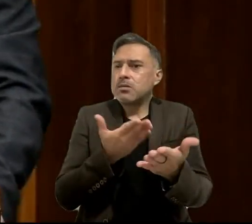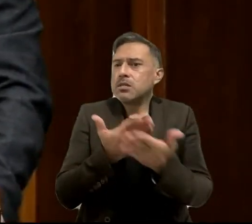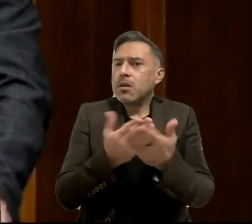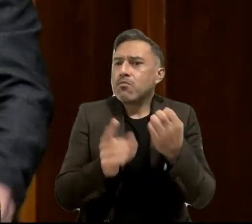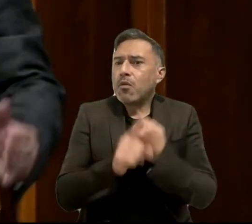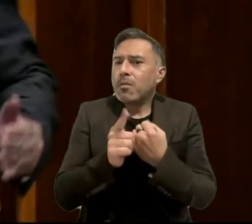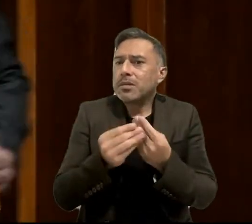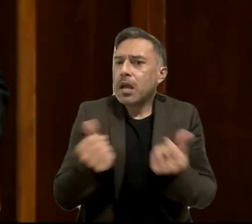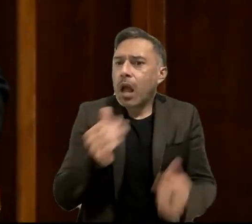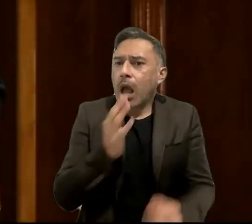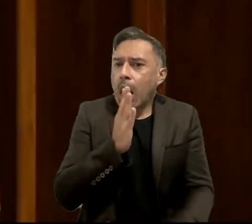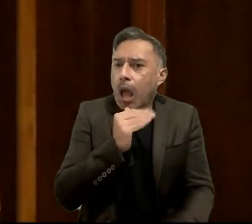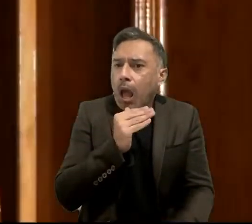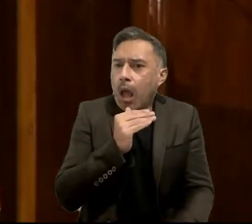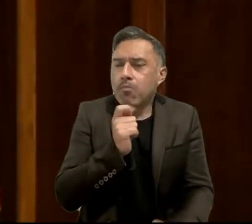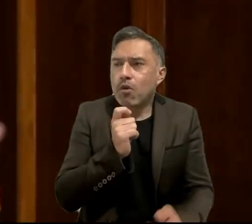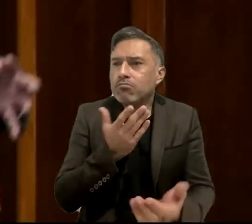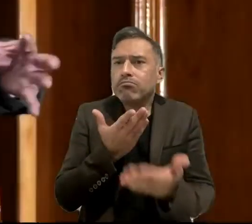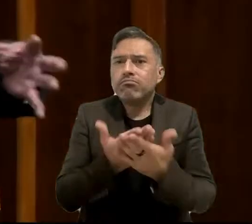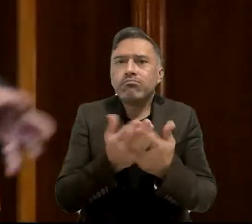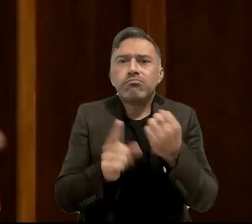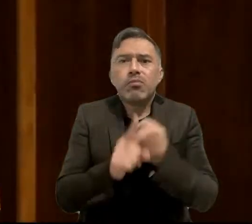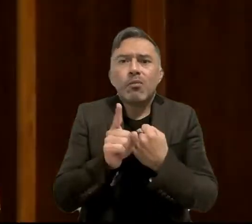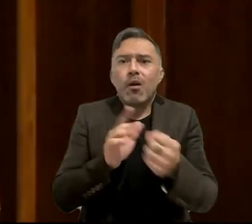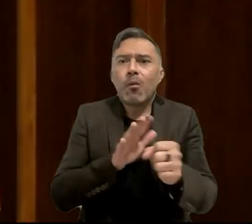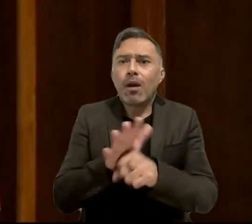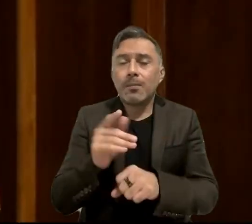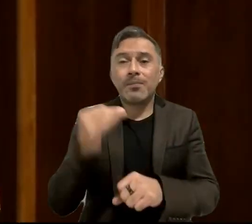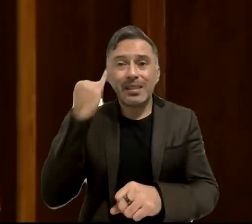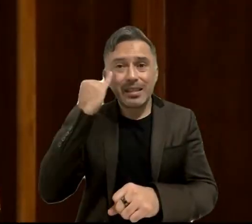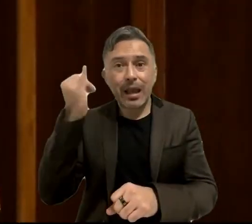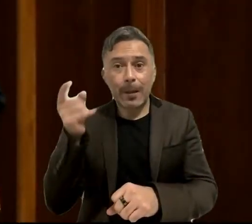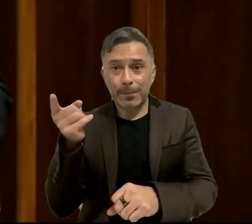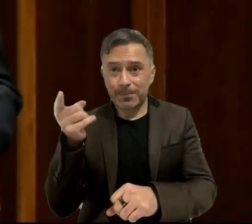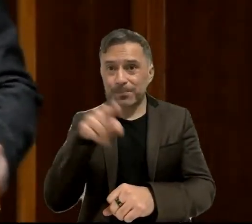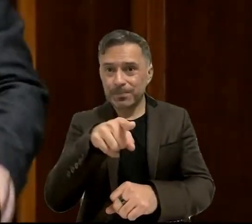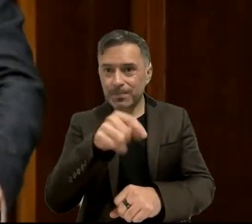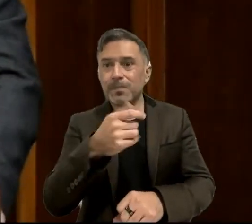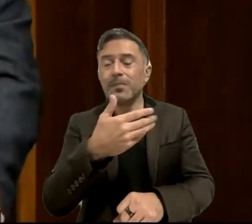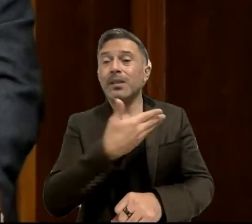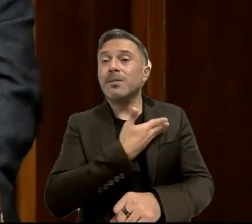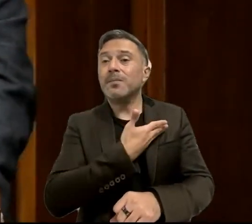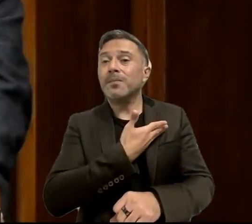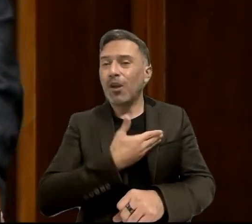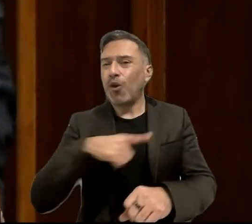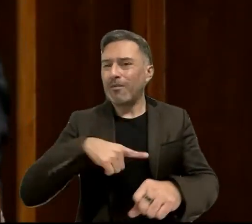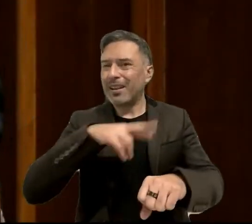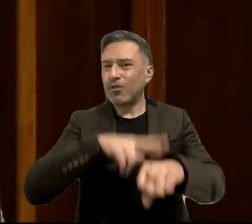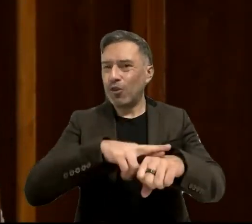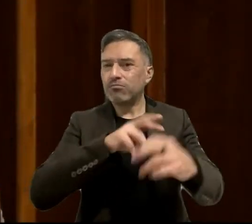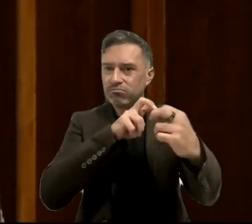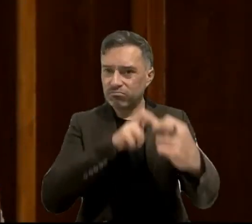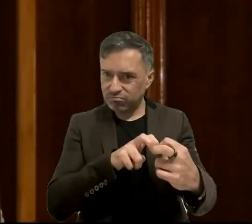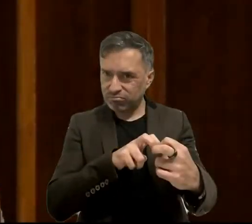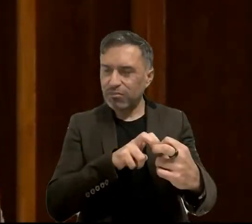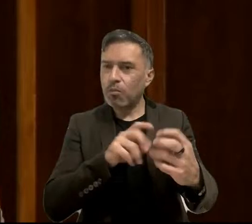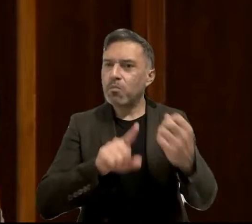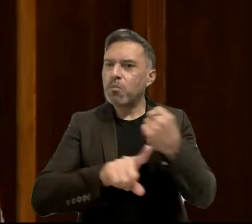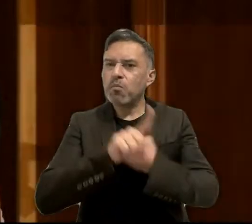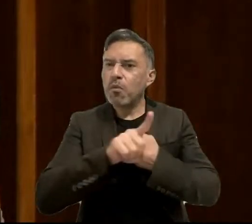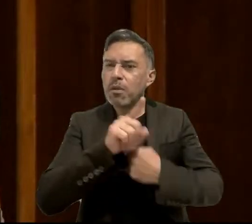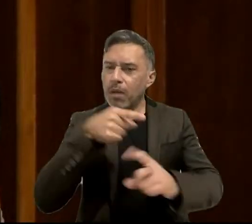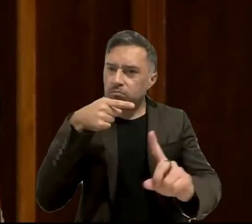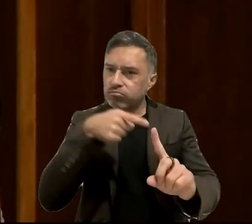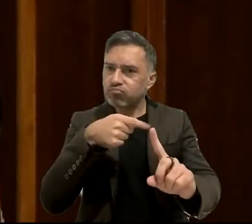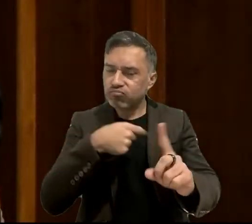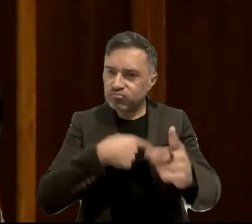y alternativa sería, entonces, que se sienten con el Poder Legislativo a tratar el problema concreto, para